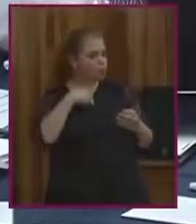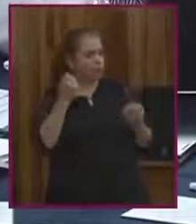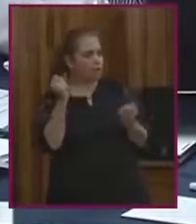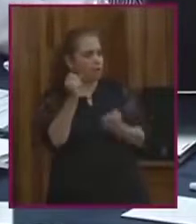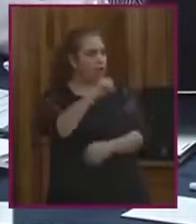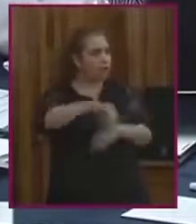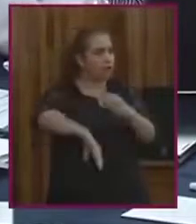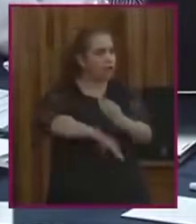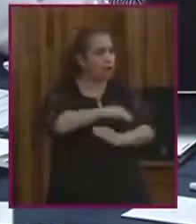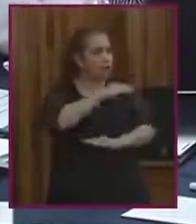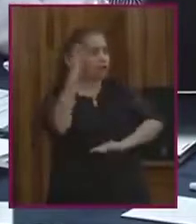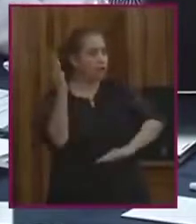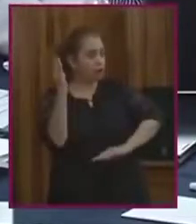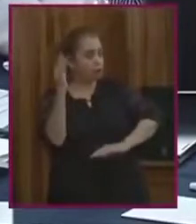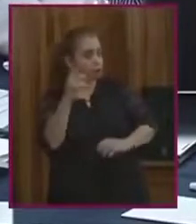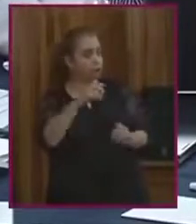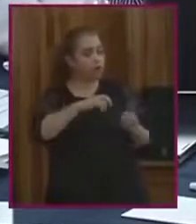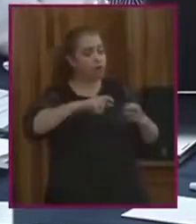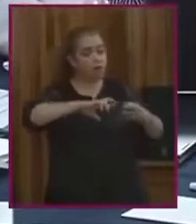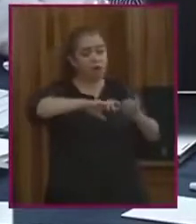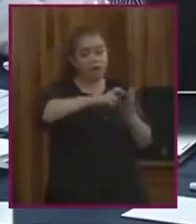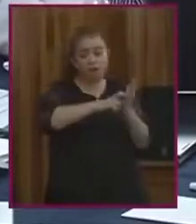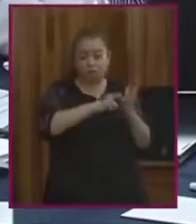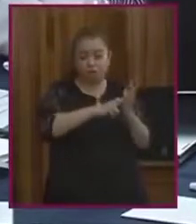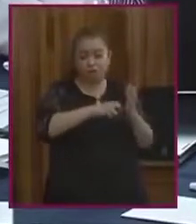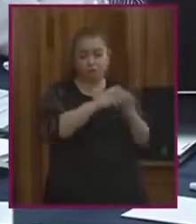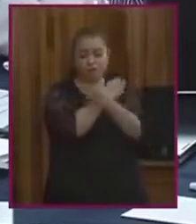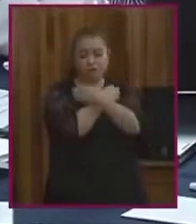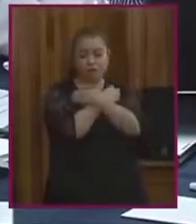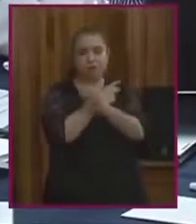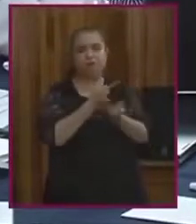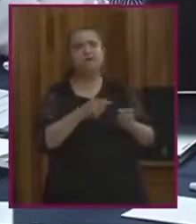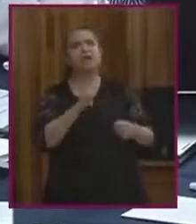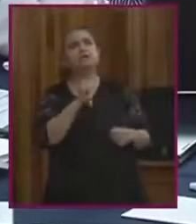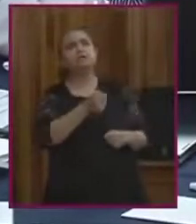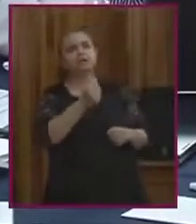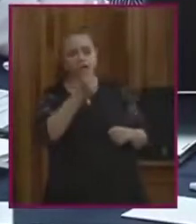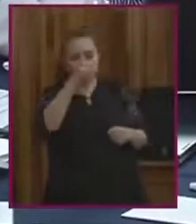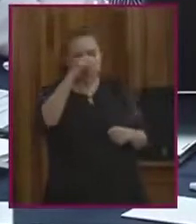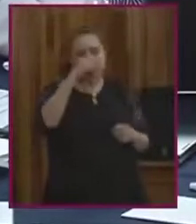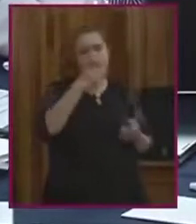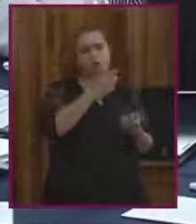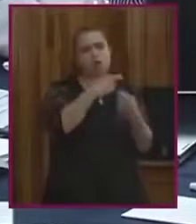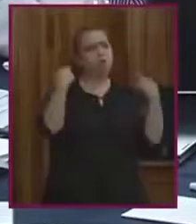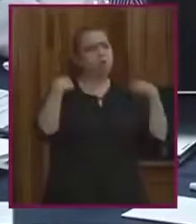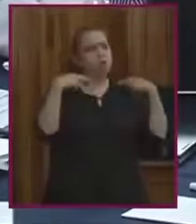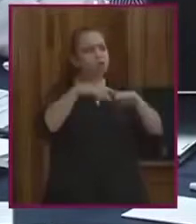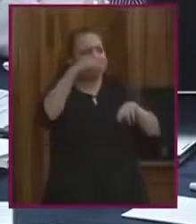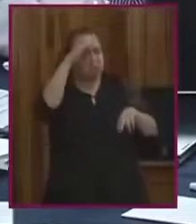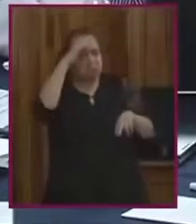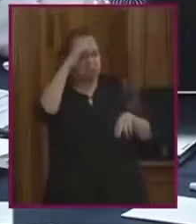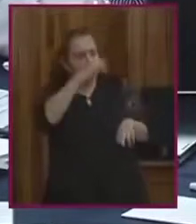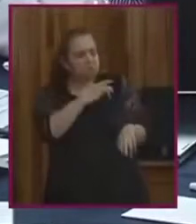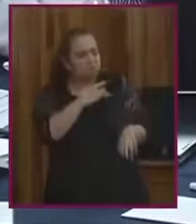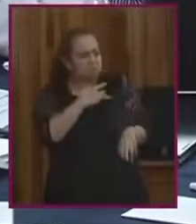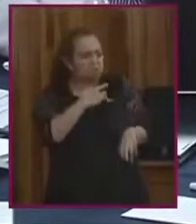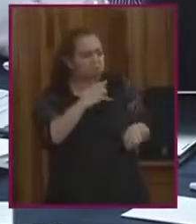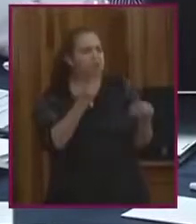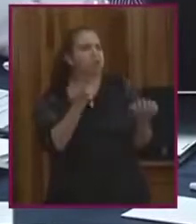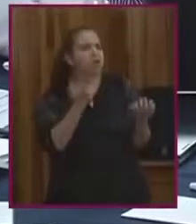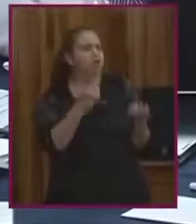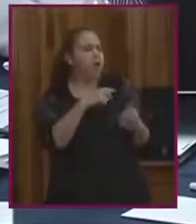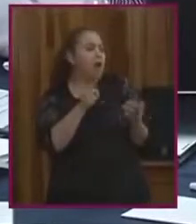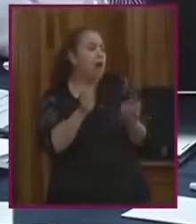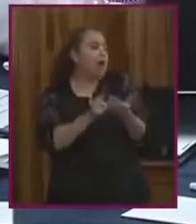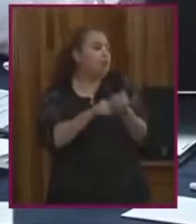reformas educativas dependen de lo que los maestros piensan, sienten y hacen respecto a lo educativo. Y entonces mi pregunta es, ¿cómo vamos